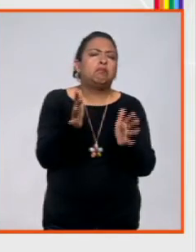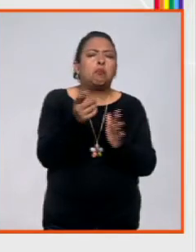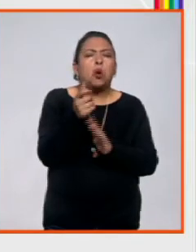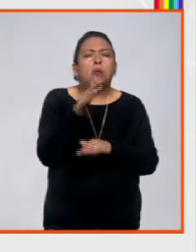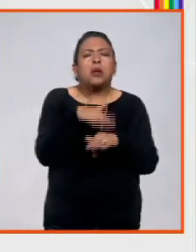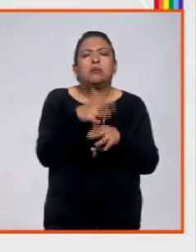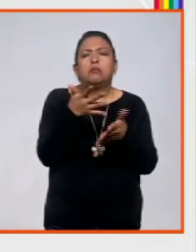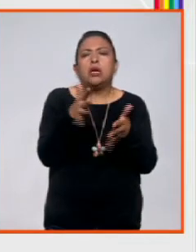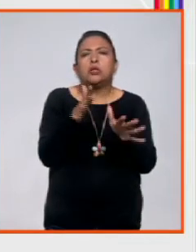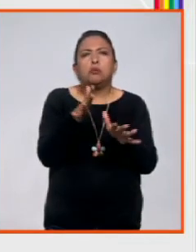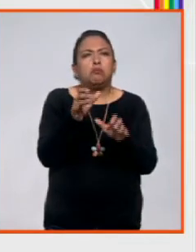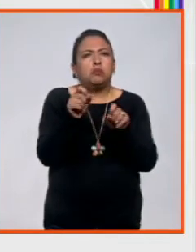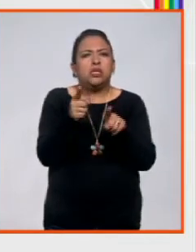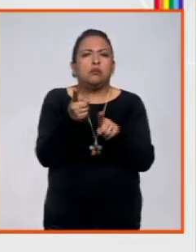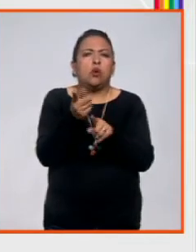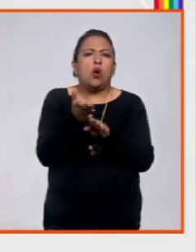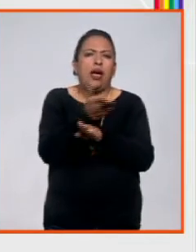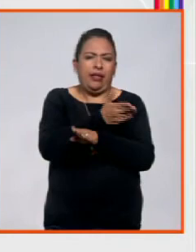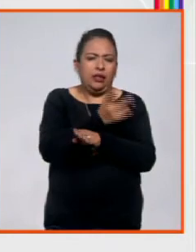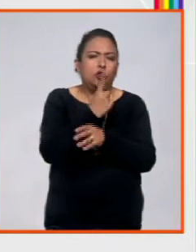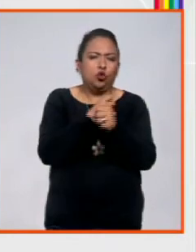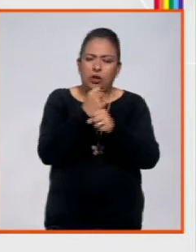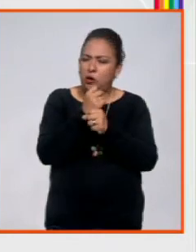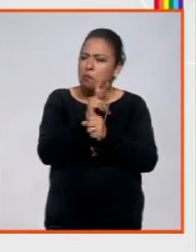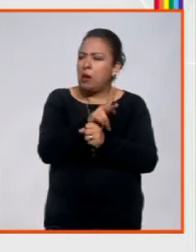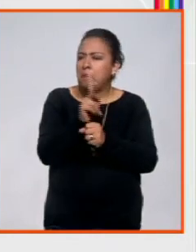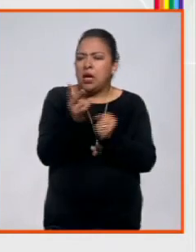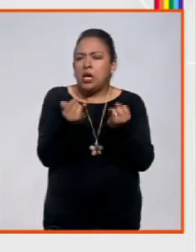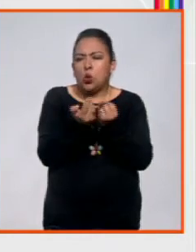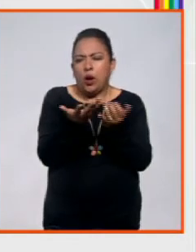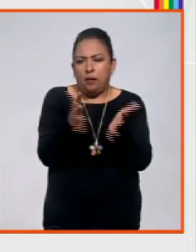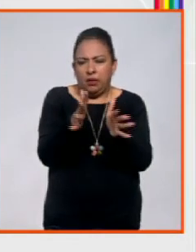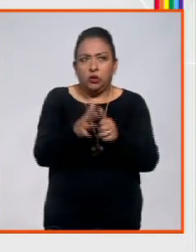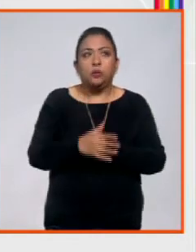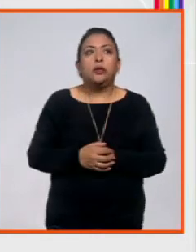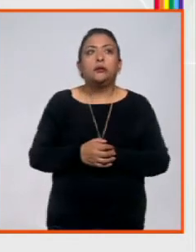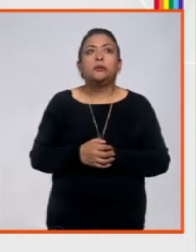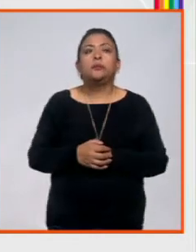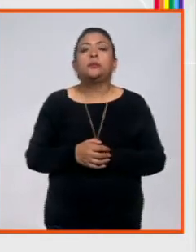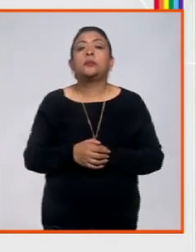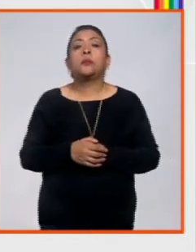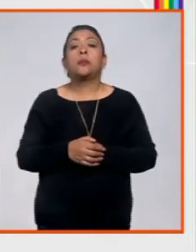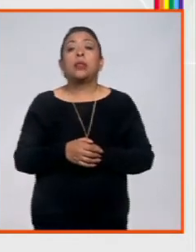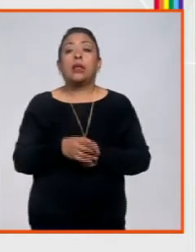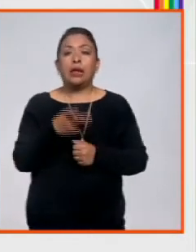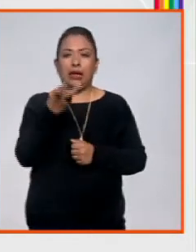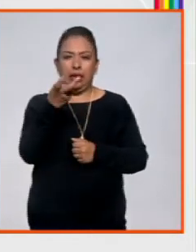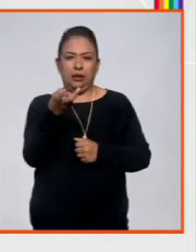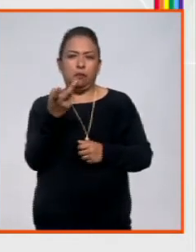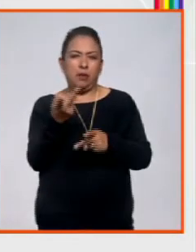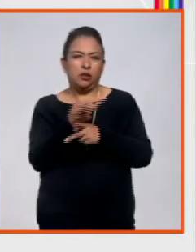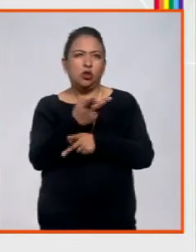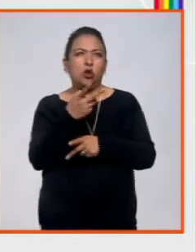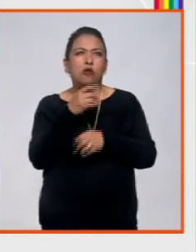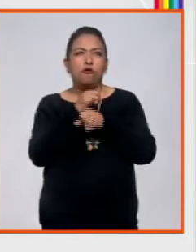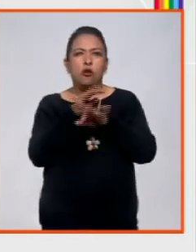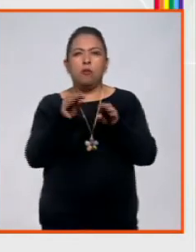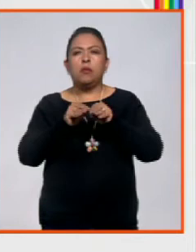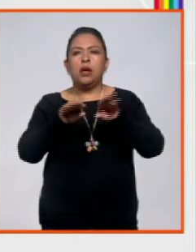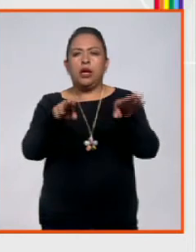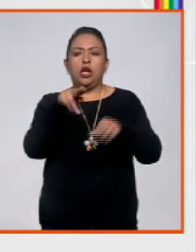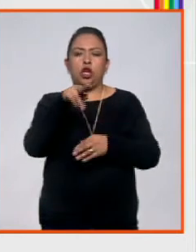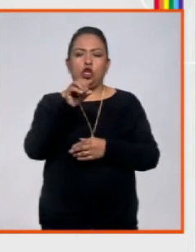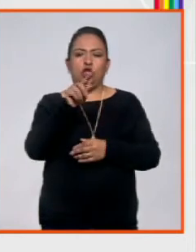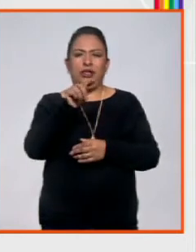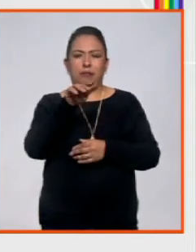quiero decir prácticamente el mismo que existía el año pasado bueno esto ocurrió no solamente por este reportaje que fue publicado por